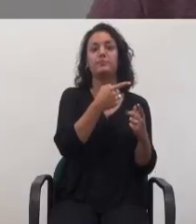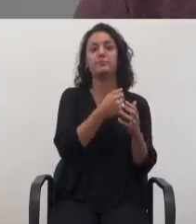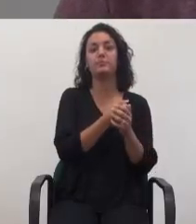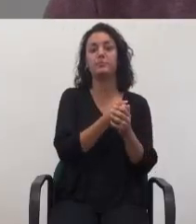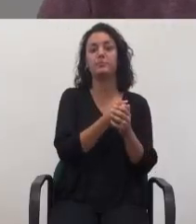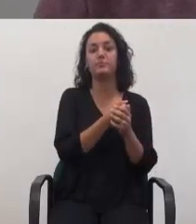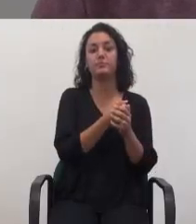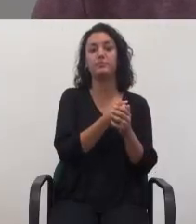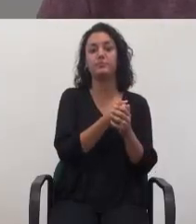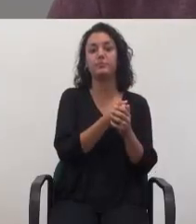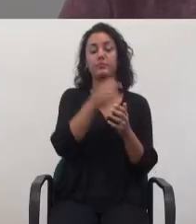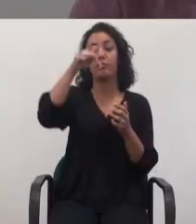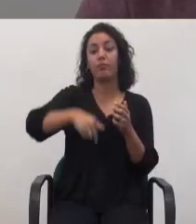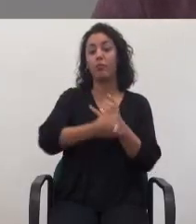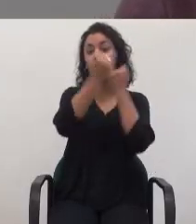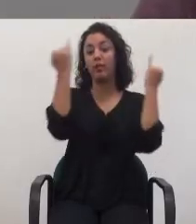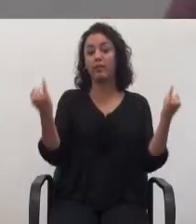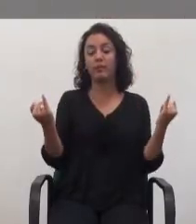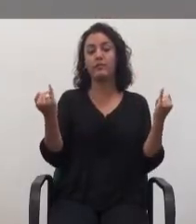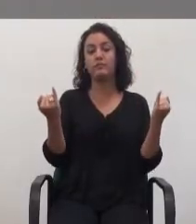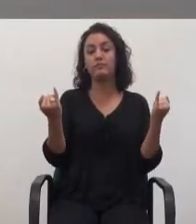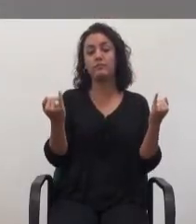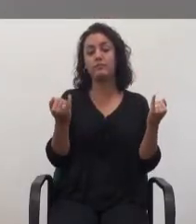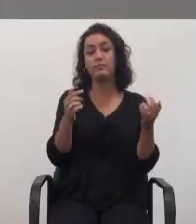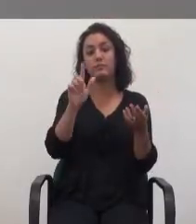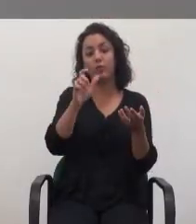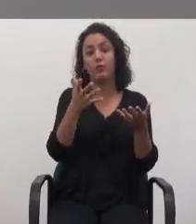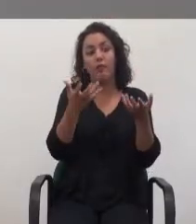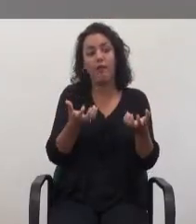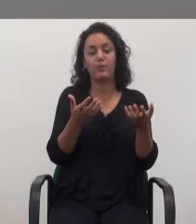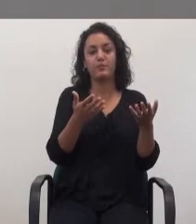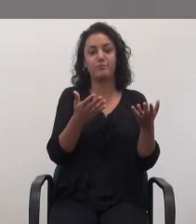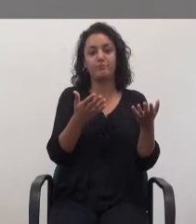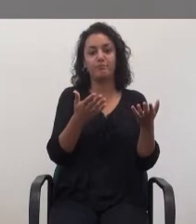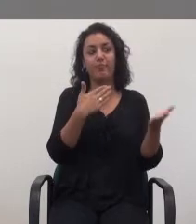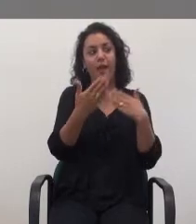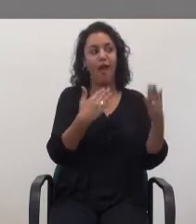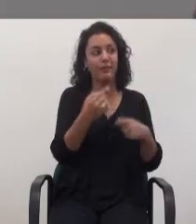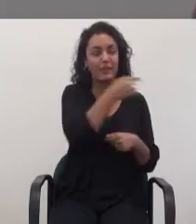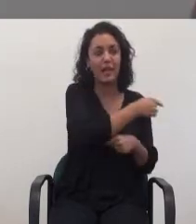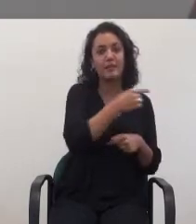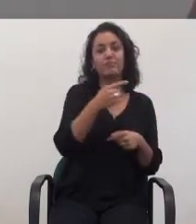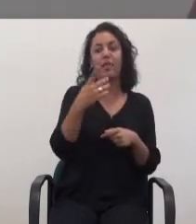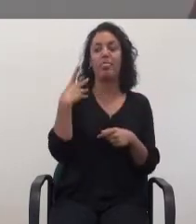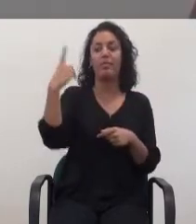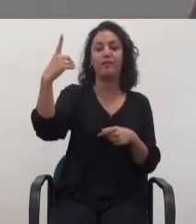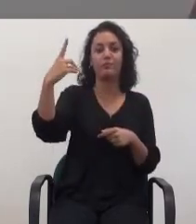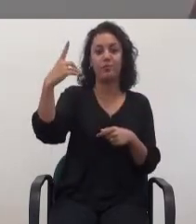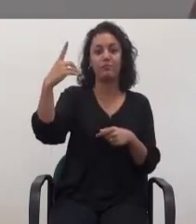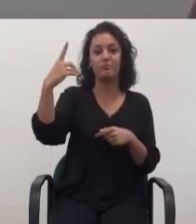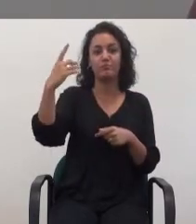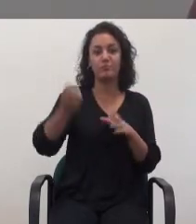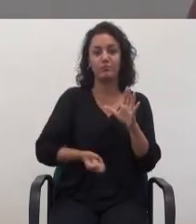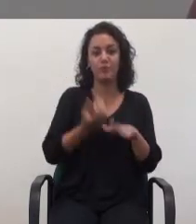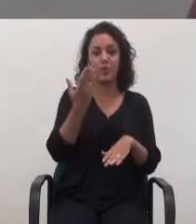realidad. El día de hoy es justamente para escuchar a Franco como nuevo director y felicitarlo